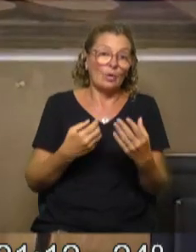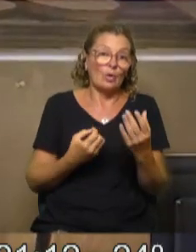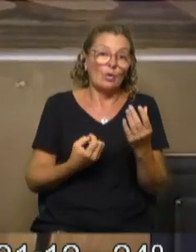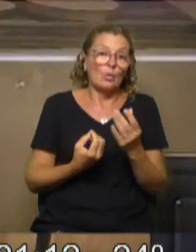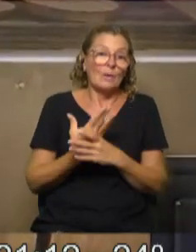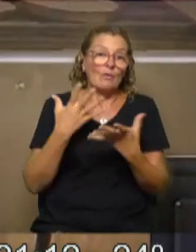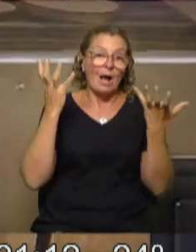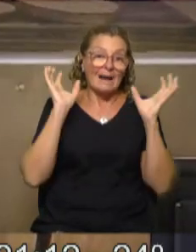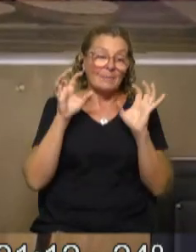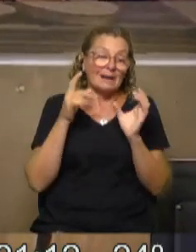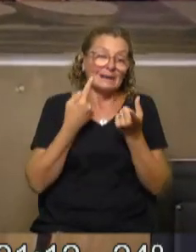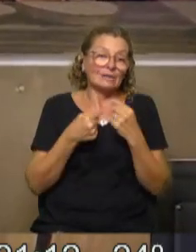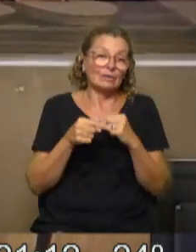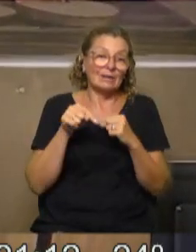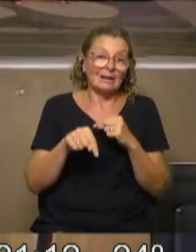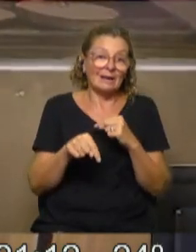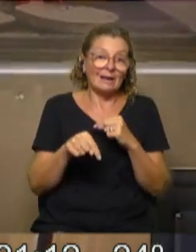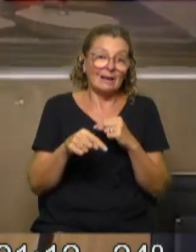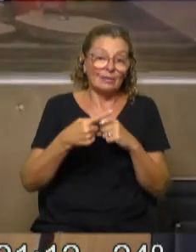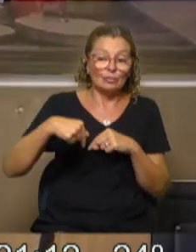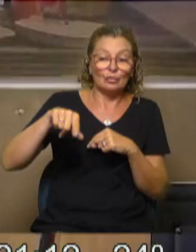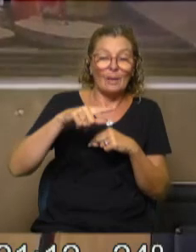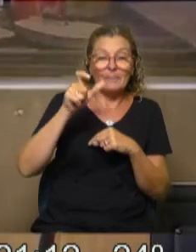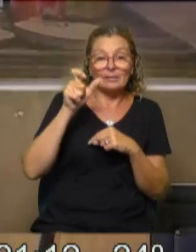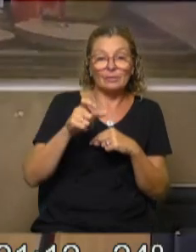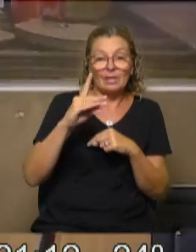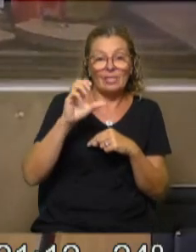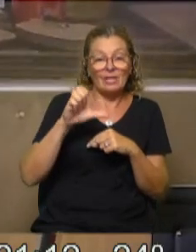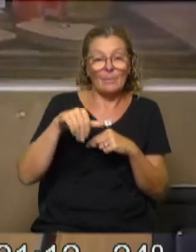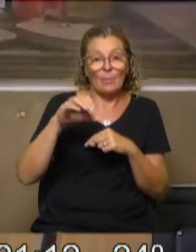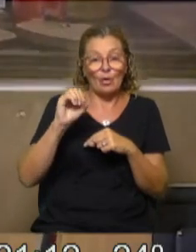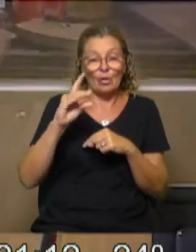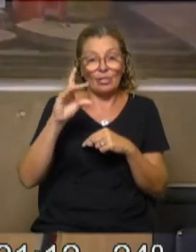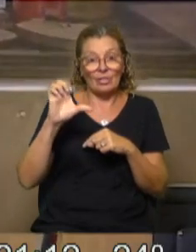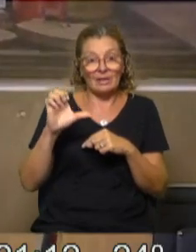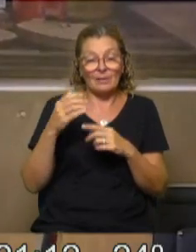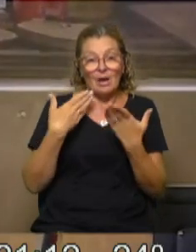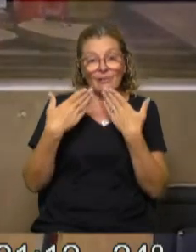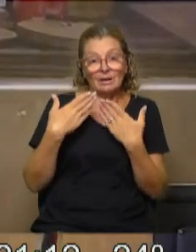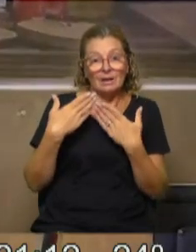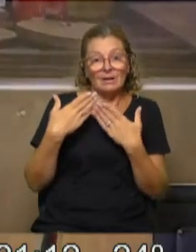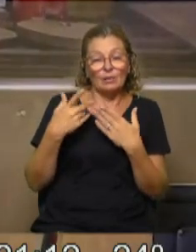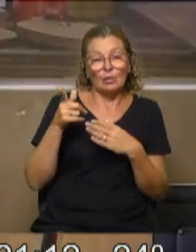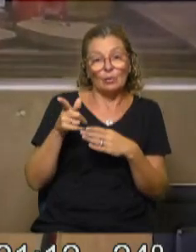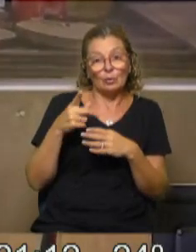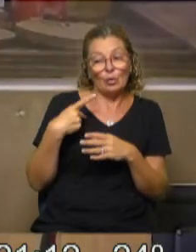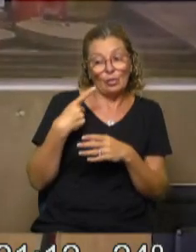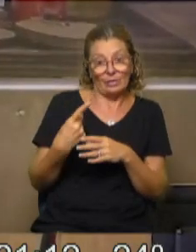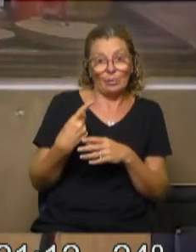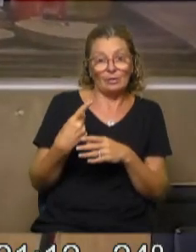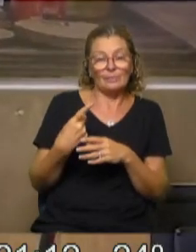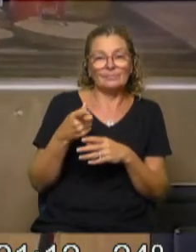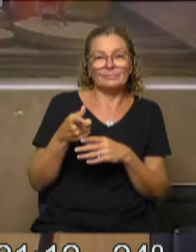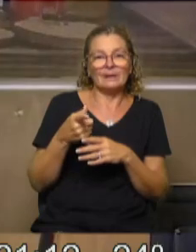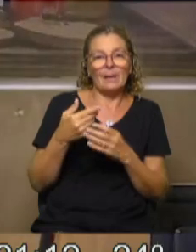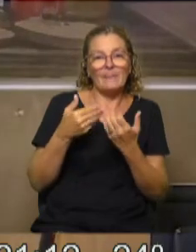animales. Entonces, bueno, aquí la gente de Demodé, con que ahora voy a hablar con Federico, que es uno de sus dueños,